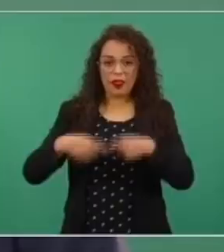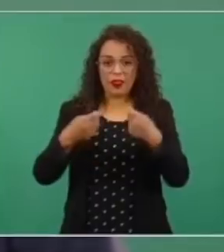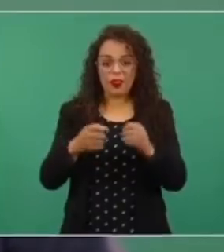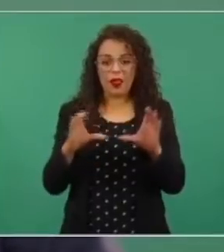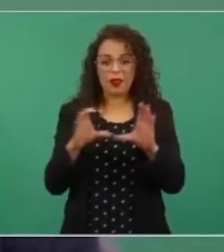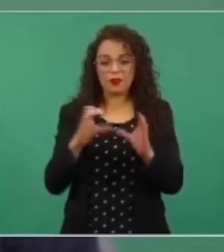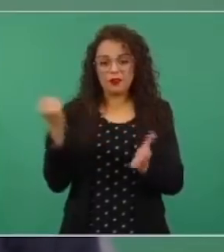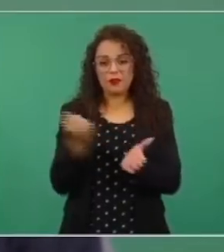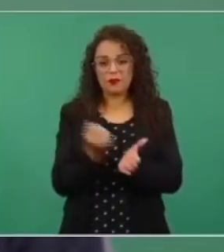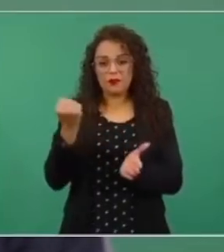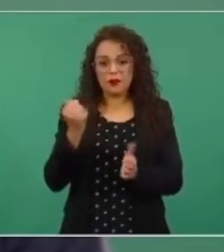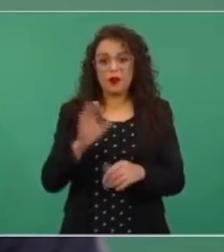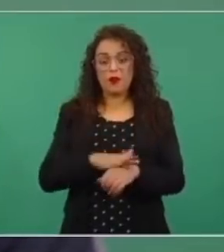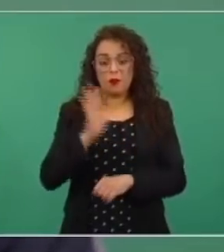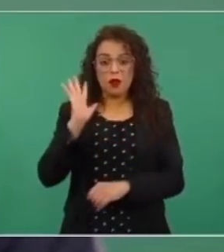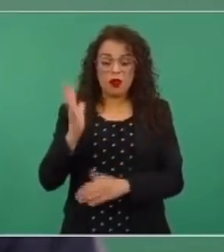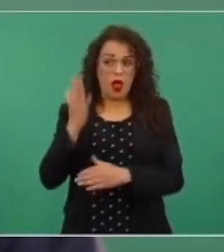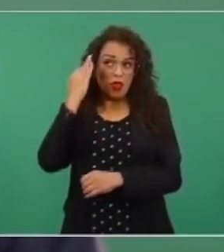porque lleva ya mucho tiempo